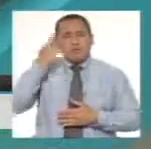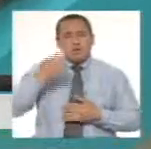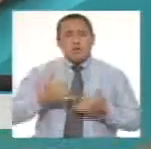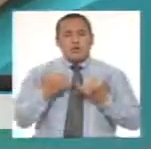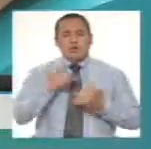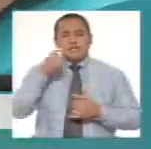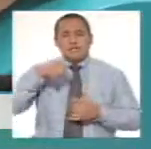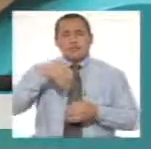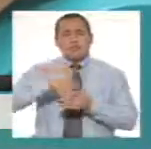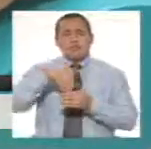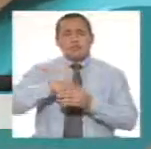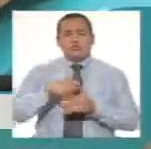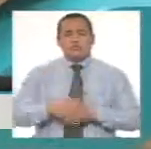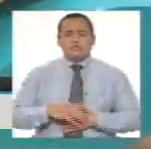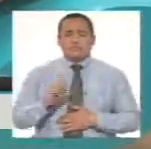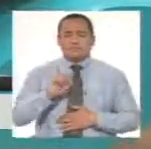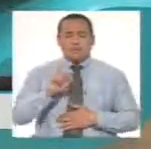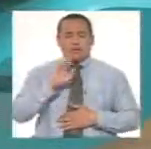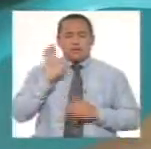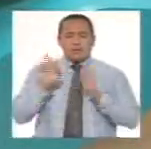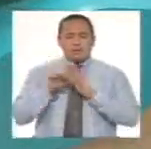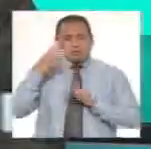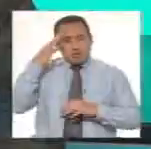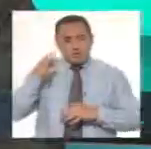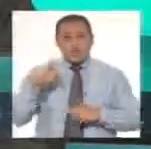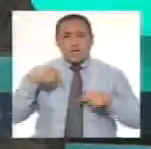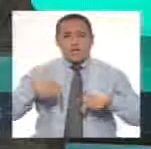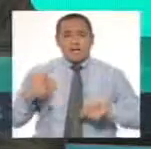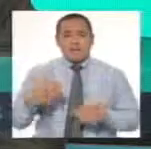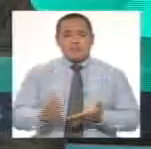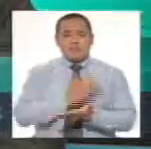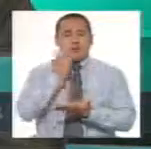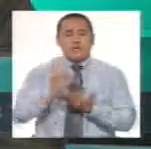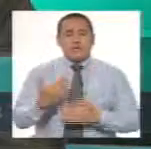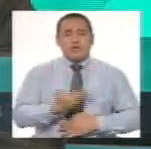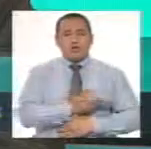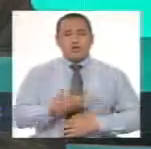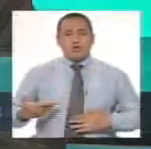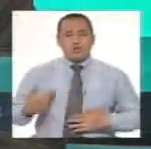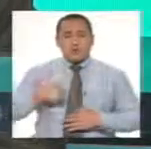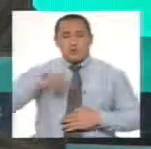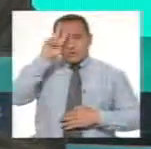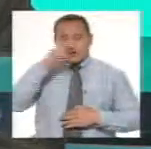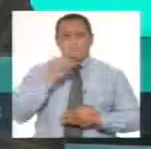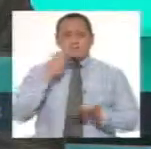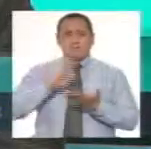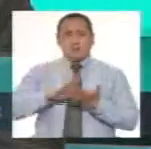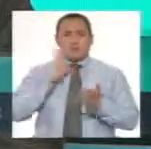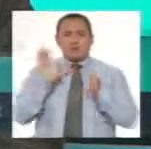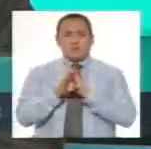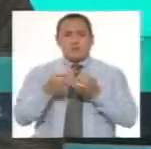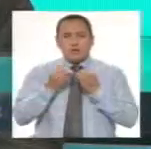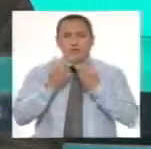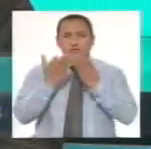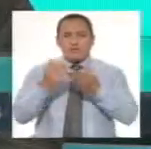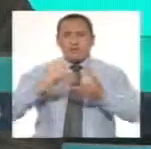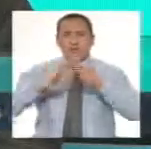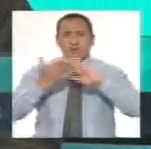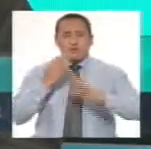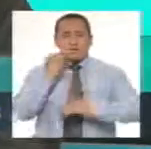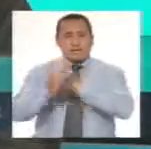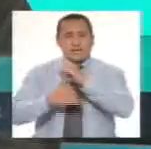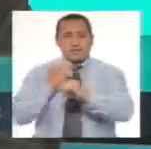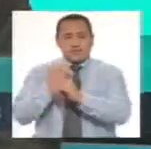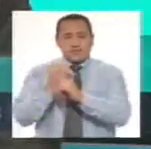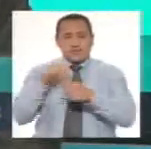haber necesitado esos votos? Yo creo que acá el problema es la gobernabilidad del país y iba a ser una señal muy mala para la comunidad internacional el hecho